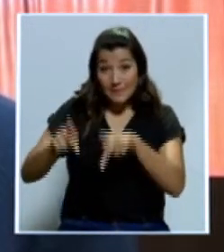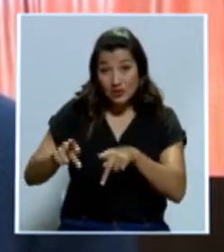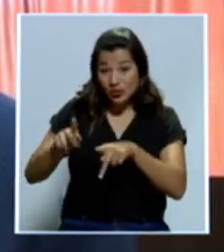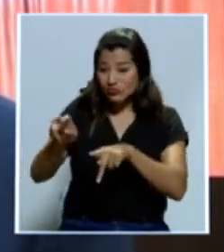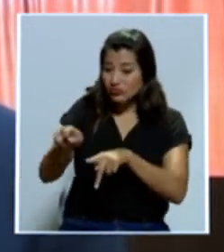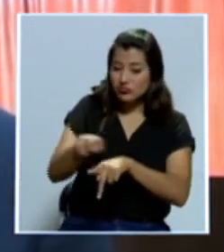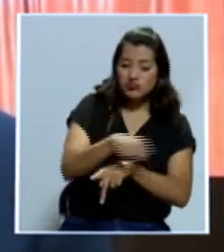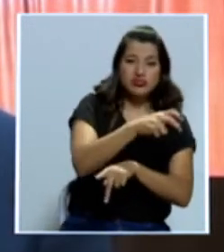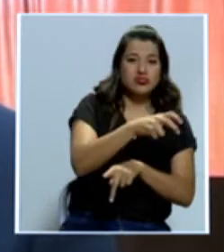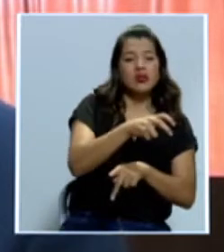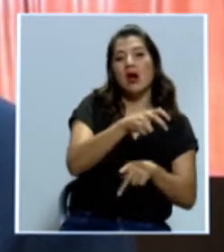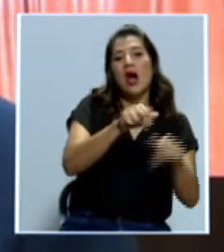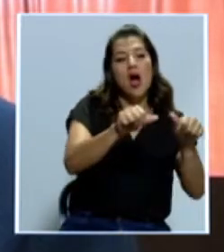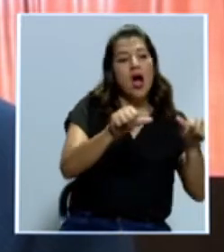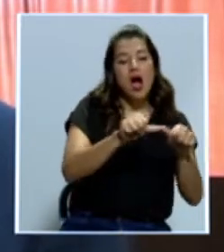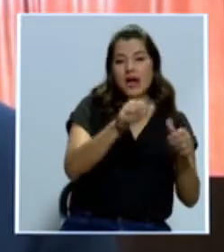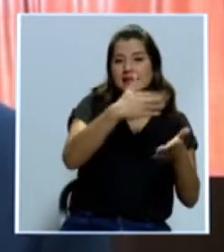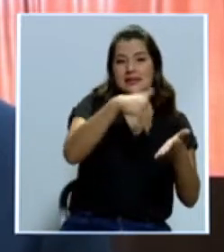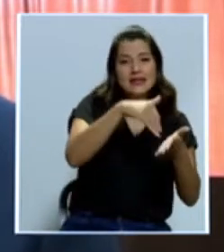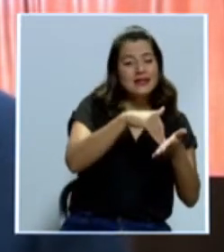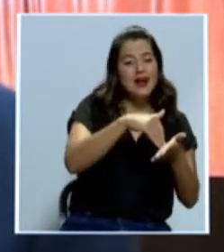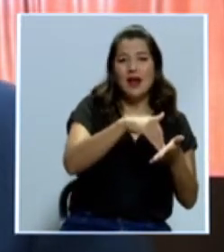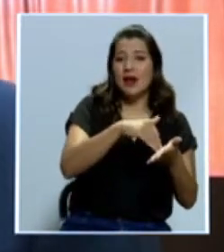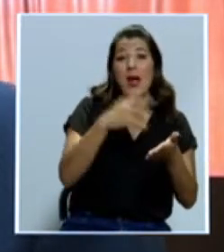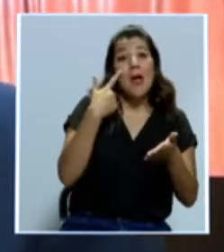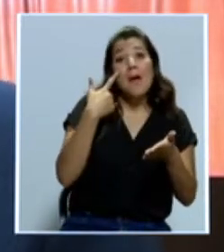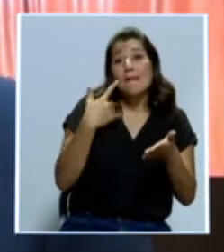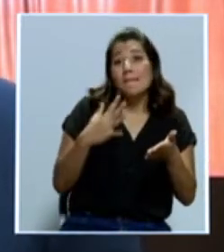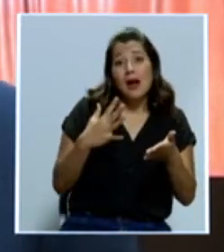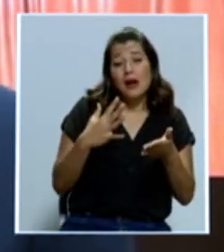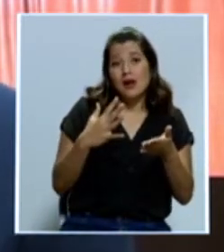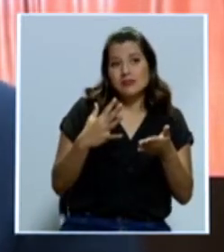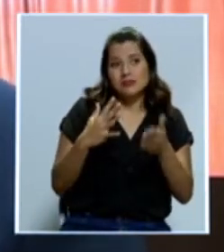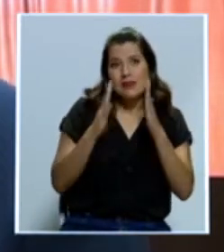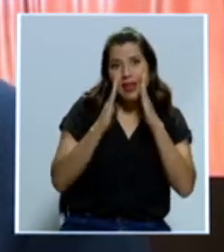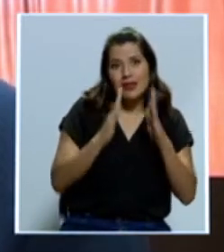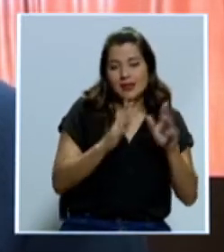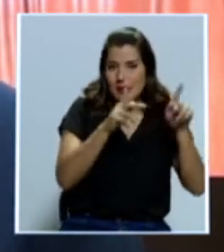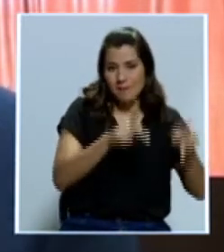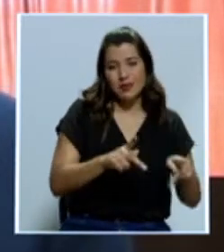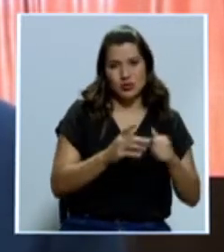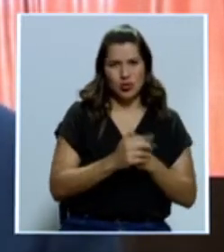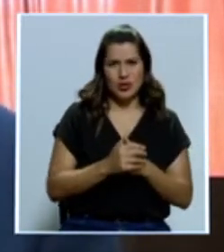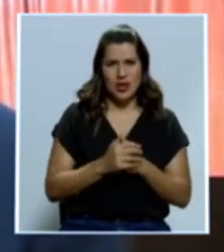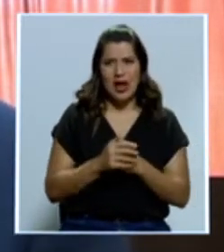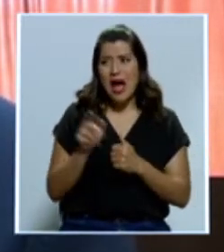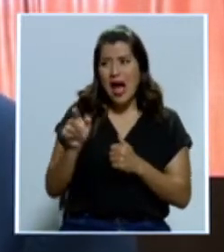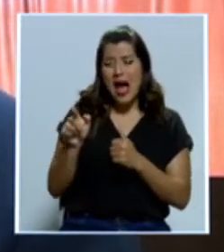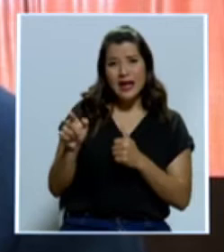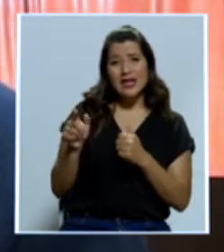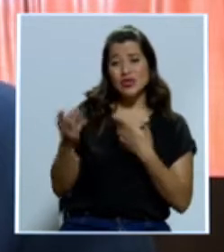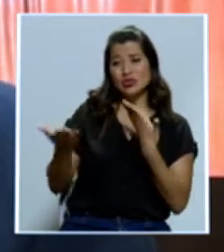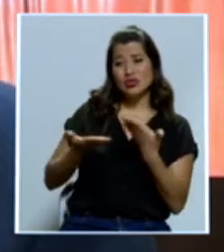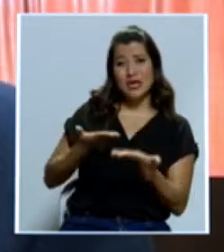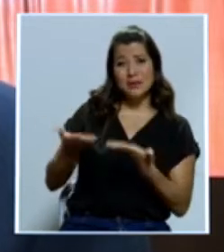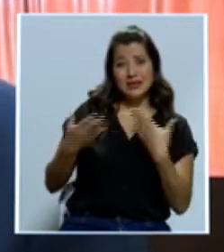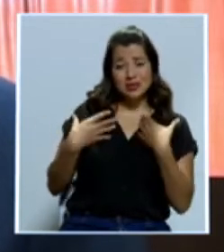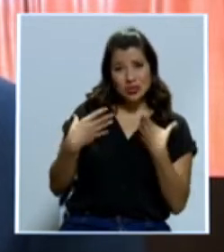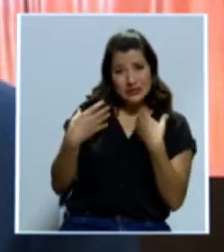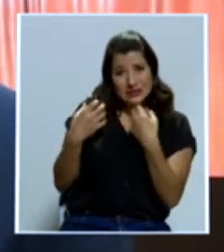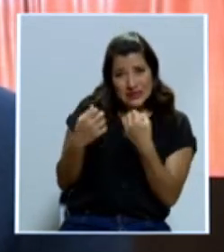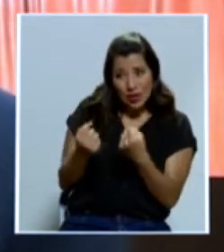región central, área metropolitana, para refuerzo de los hospitales, que se han visto mermados diezmado los servicios de salud en